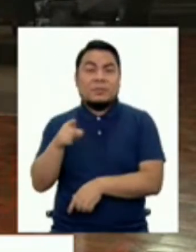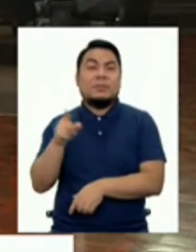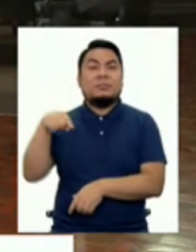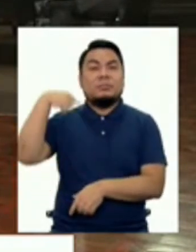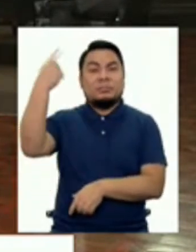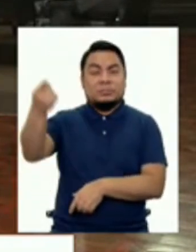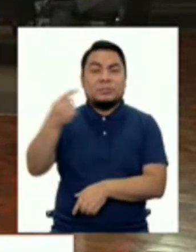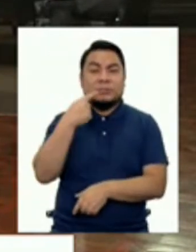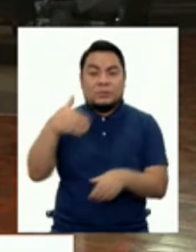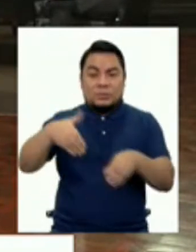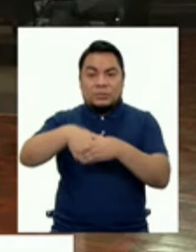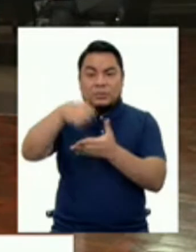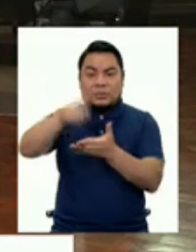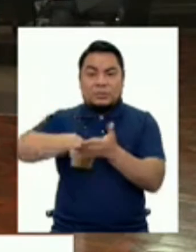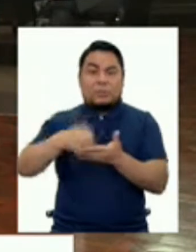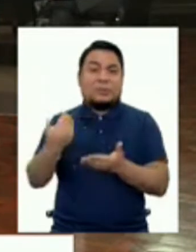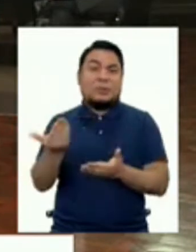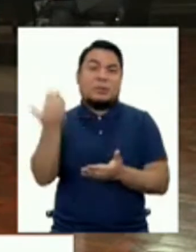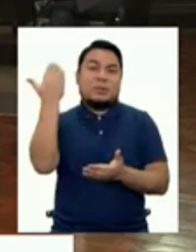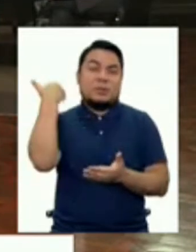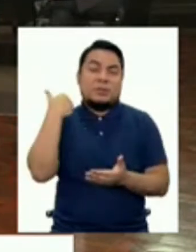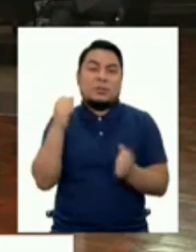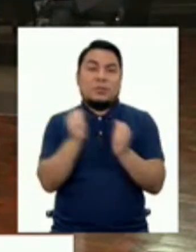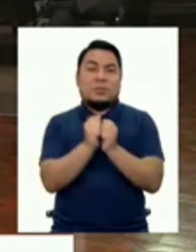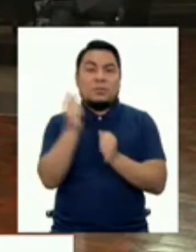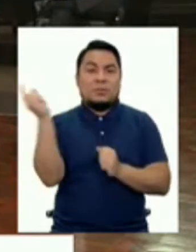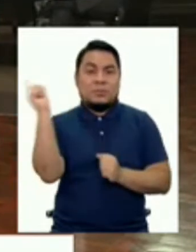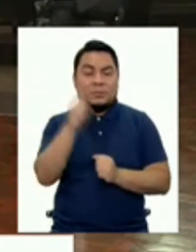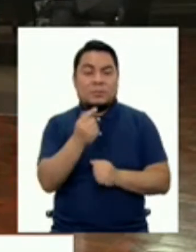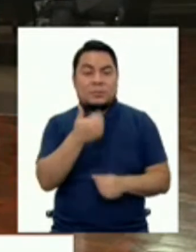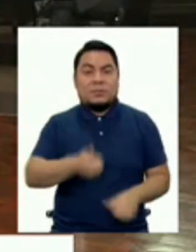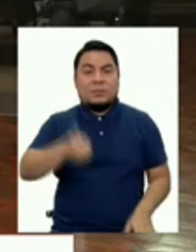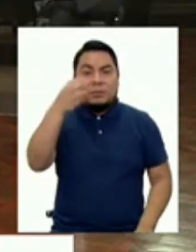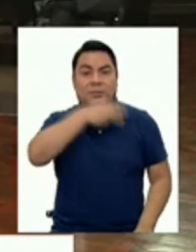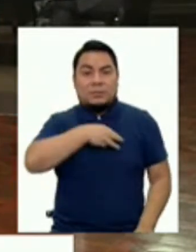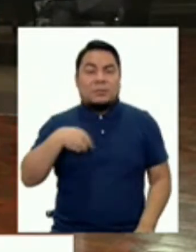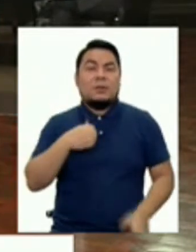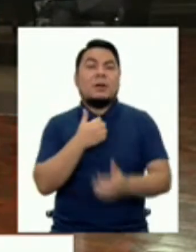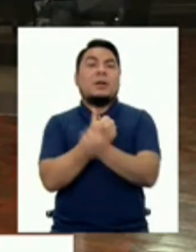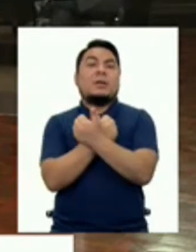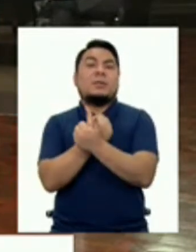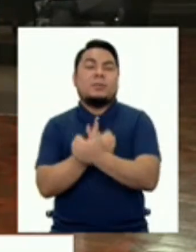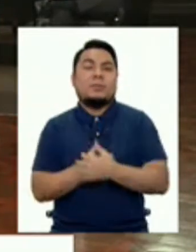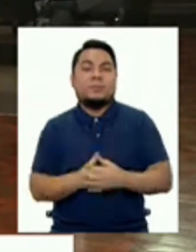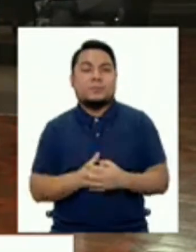Bicentenario, cuyo convenio se firmó días atrás con la presencia del Premier en Ayacucho?